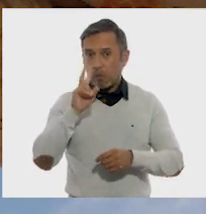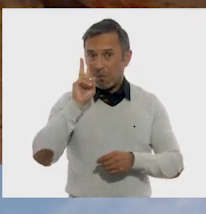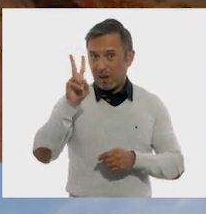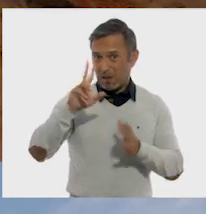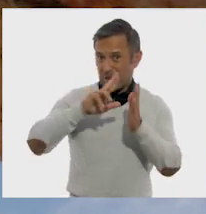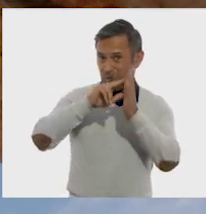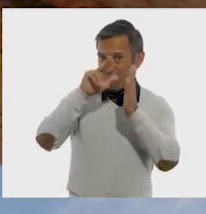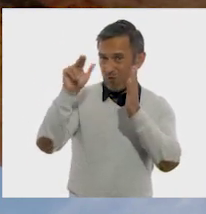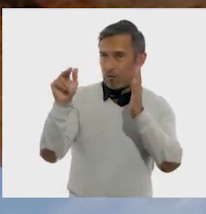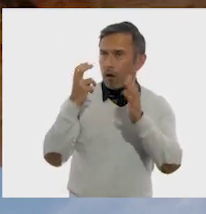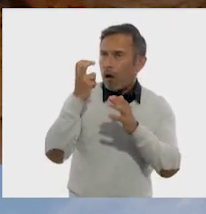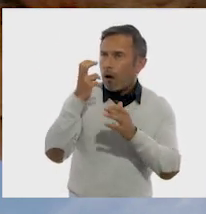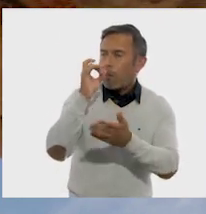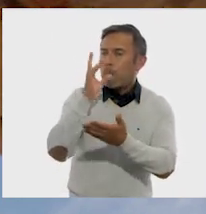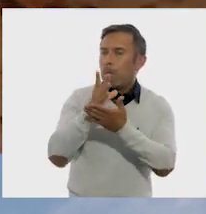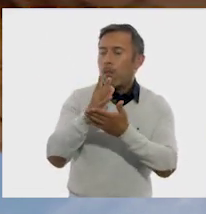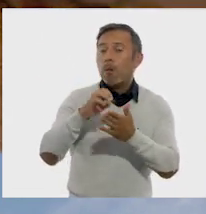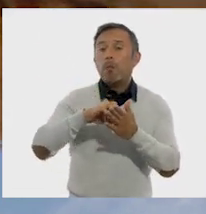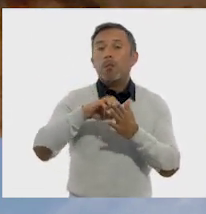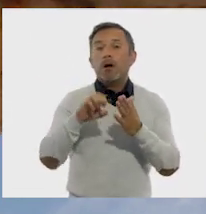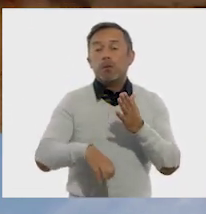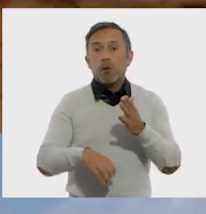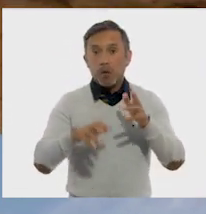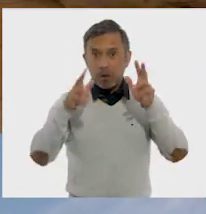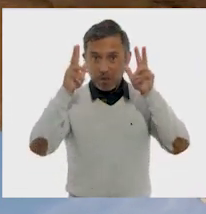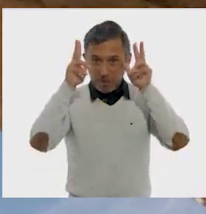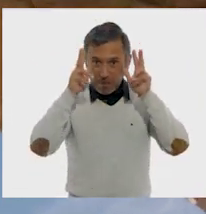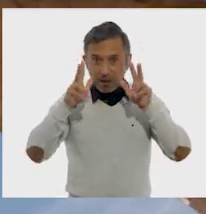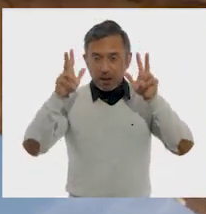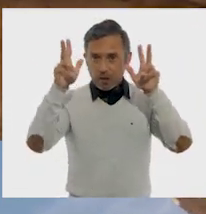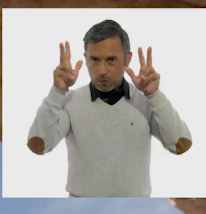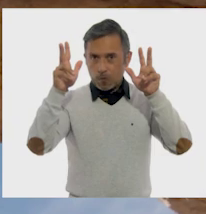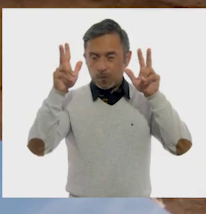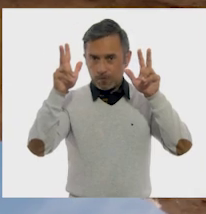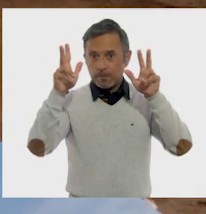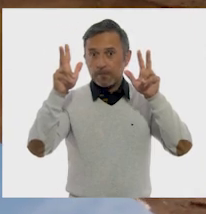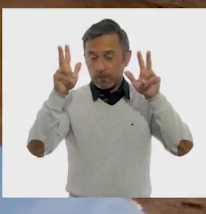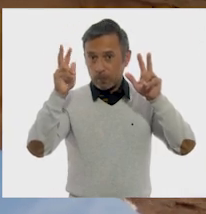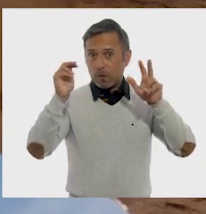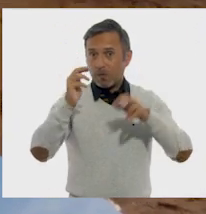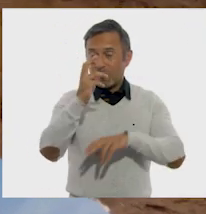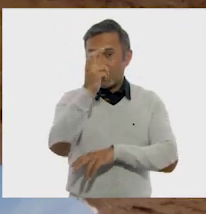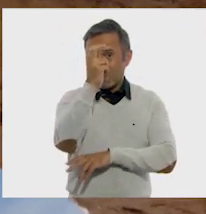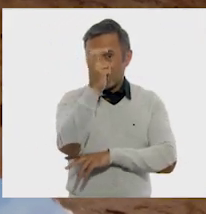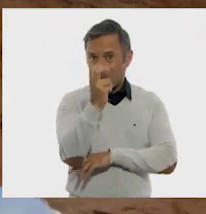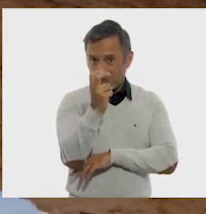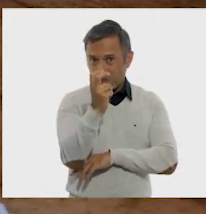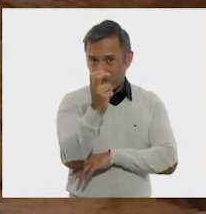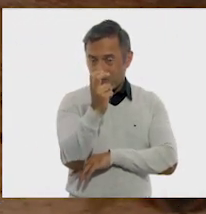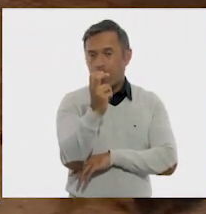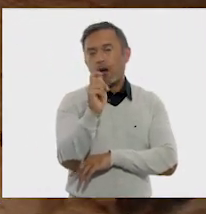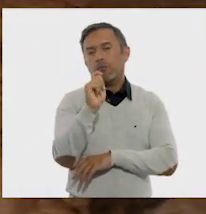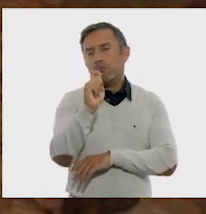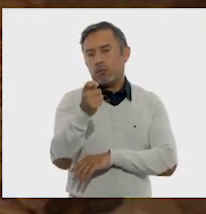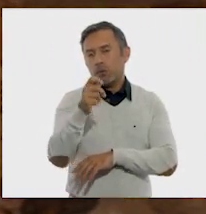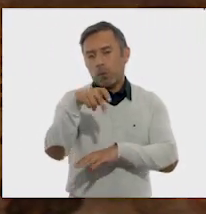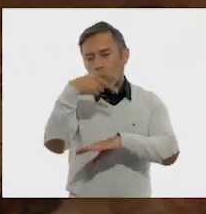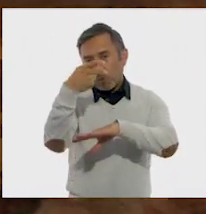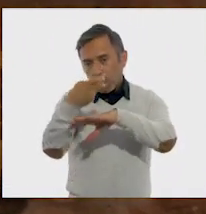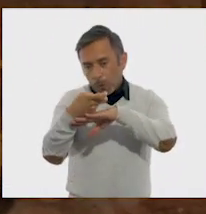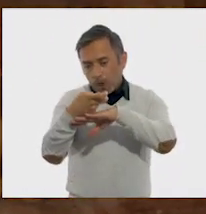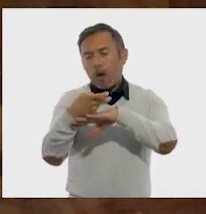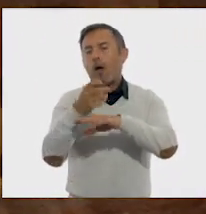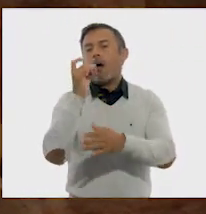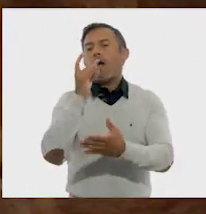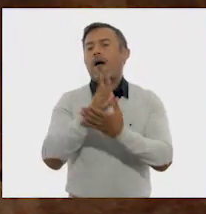Pues. Por ejemplo, un venado que está verticalmente, se entiende que es un animal muerto. Y cuando